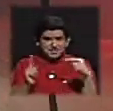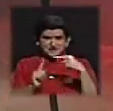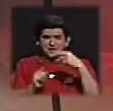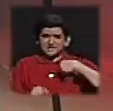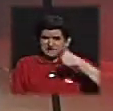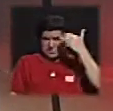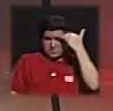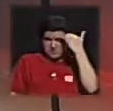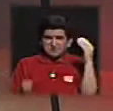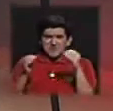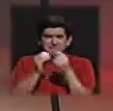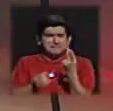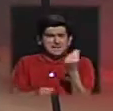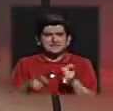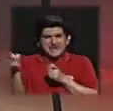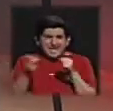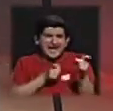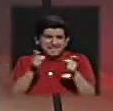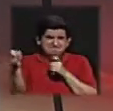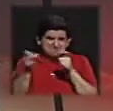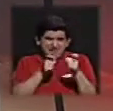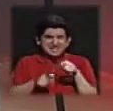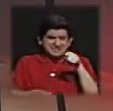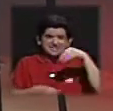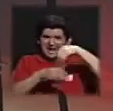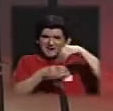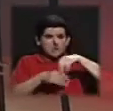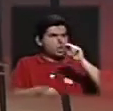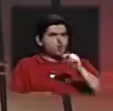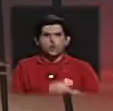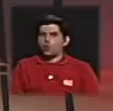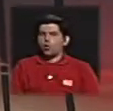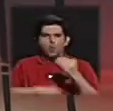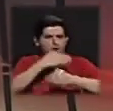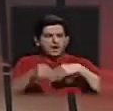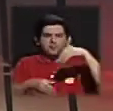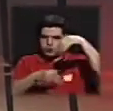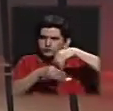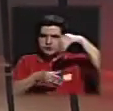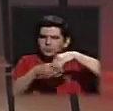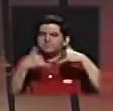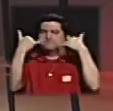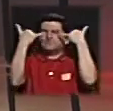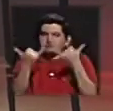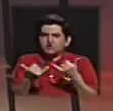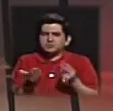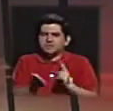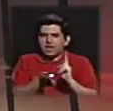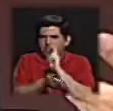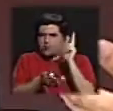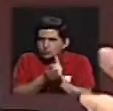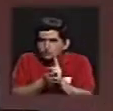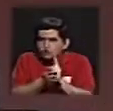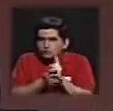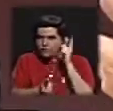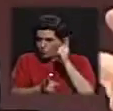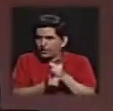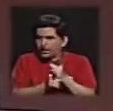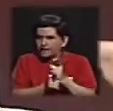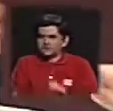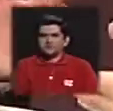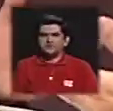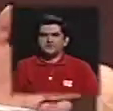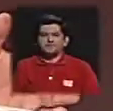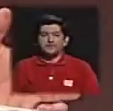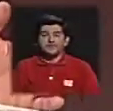entendido, más recursos en la administración de ese fondo que en la inversión que tendrían que estar haciendo. Digo, hay uno...